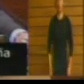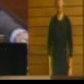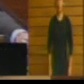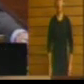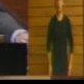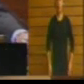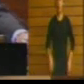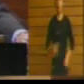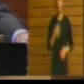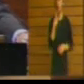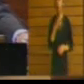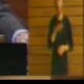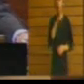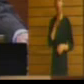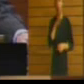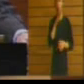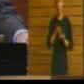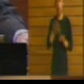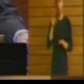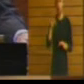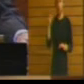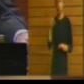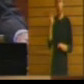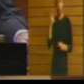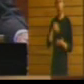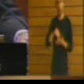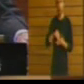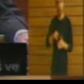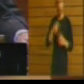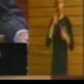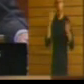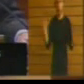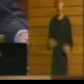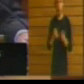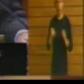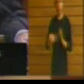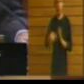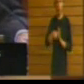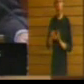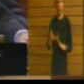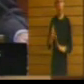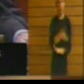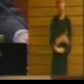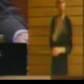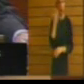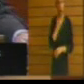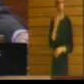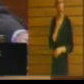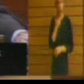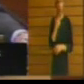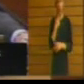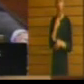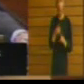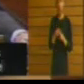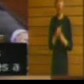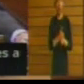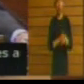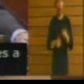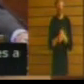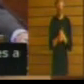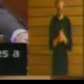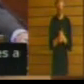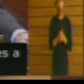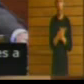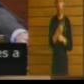hemos venido asistiendo durante las dos últimas ediciones de estas campañas de preinscripción escolar a una priorización